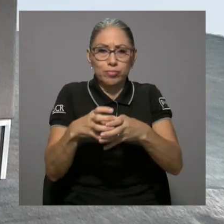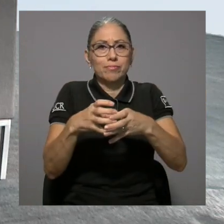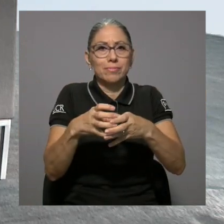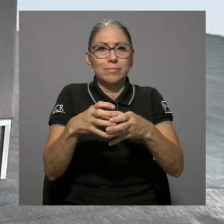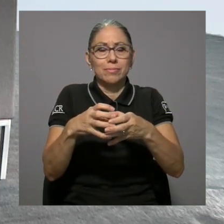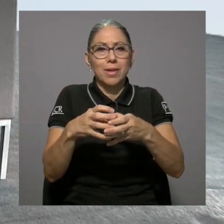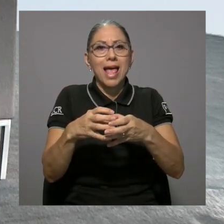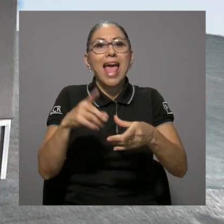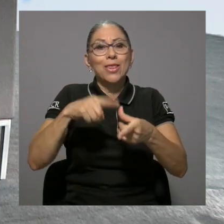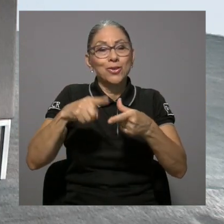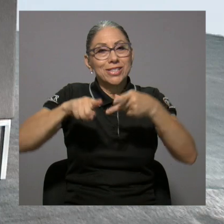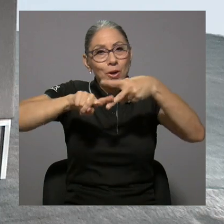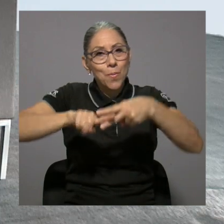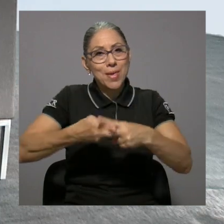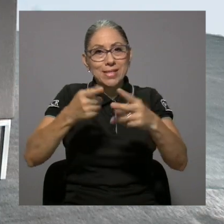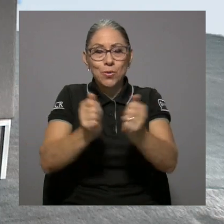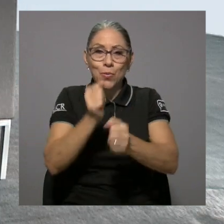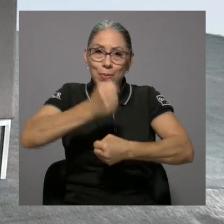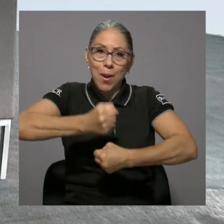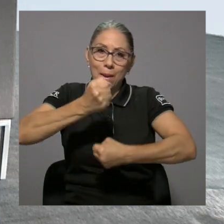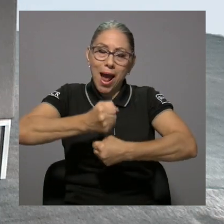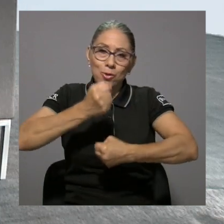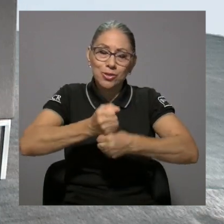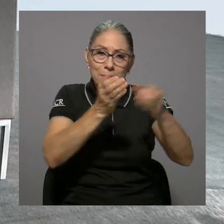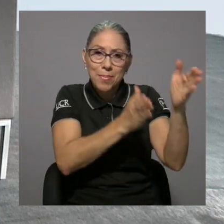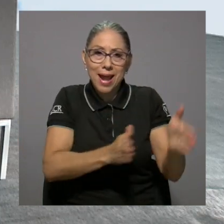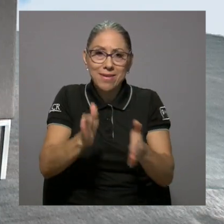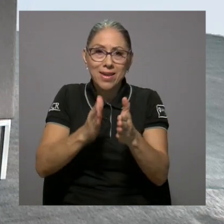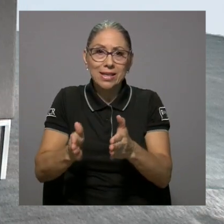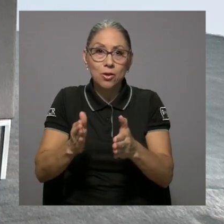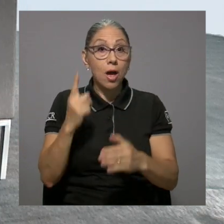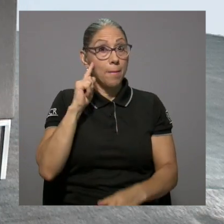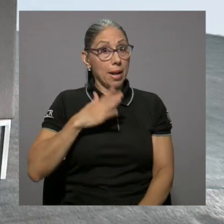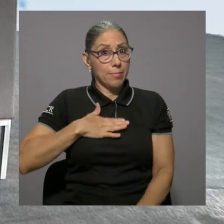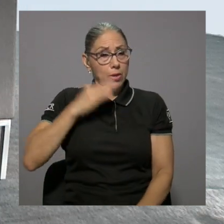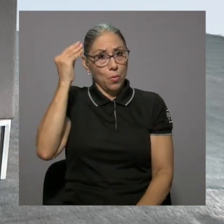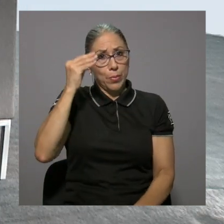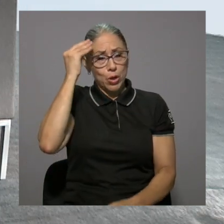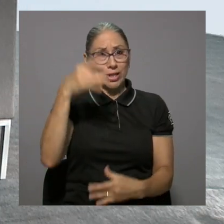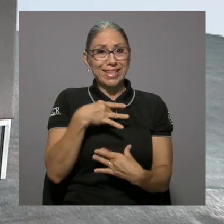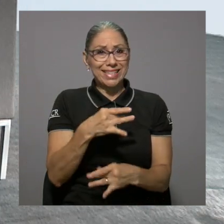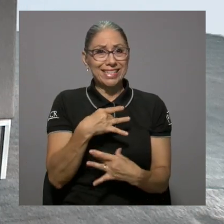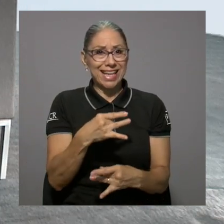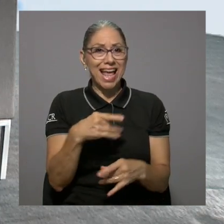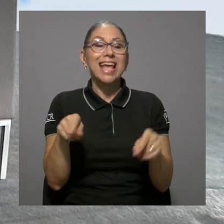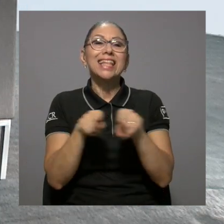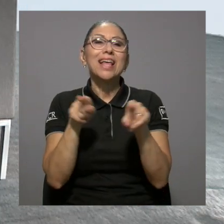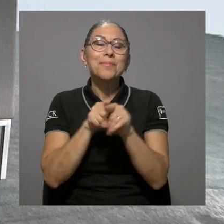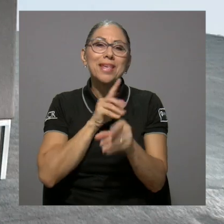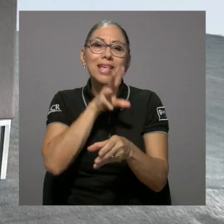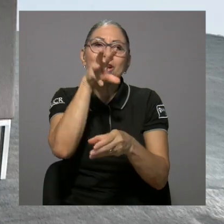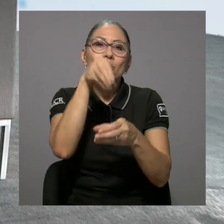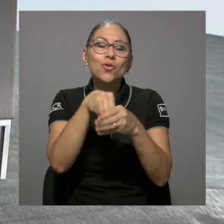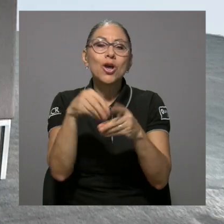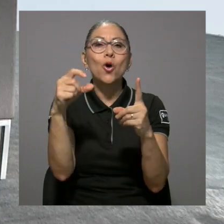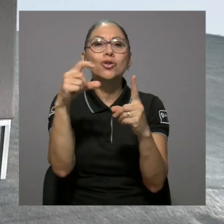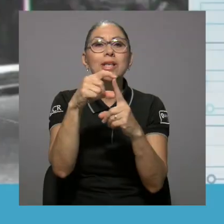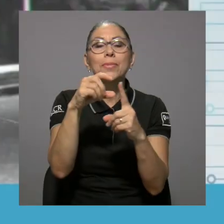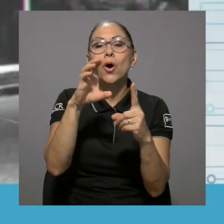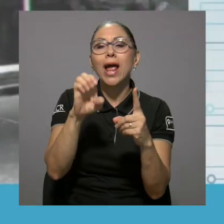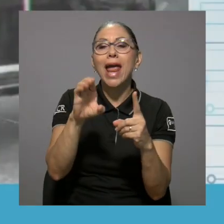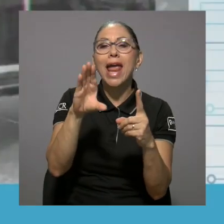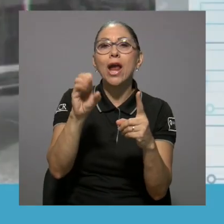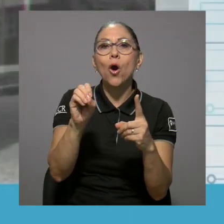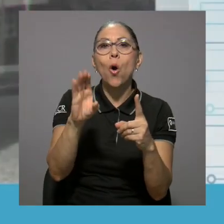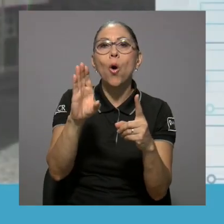se comienza con los trabajos de planificación, que para mí son muy interesantes, ¿verdad?, porque también incluyen todo el concepto de ecocampus, que era